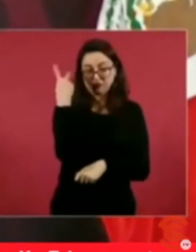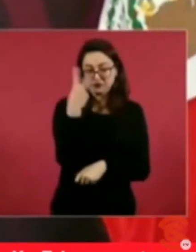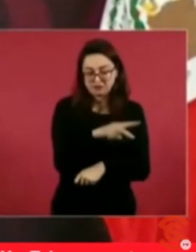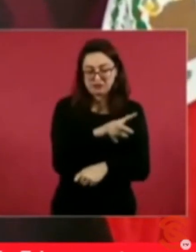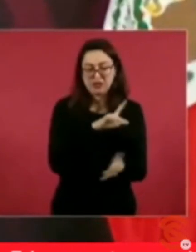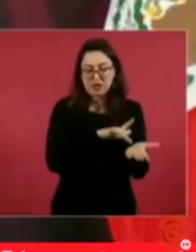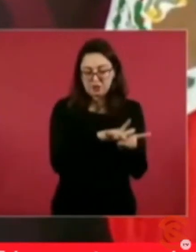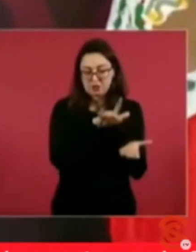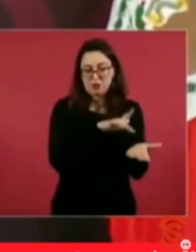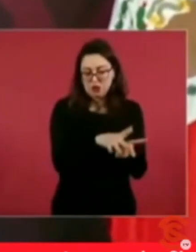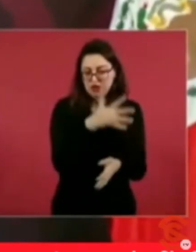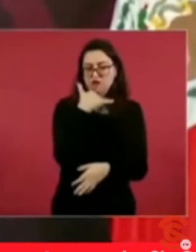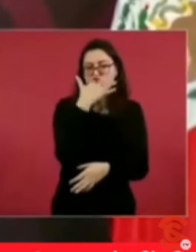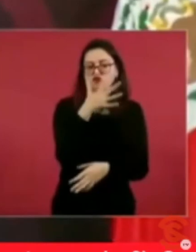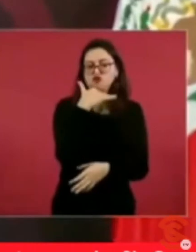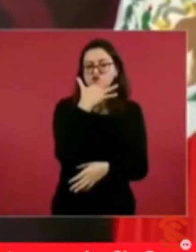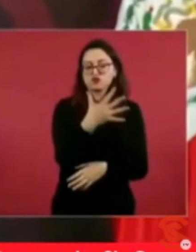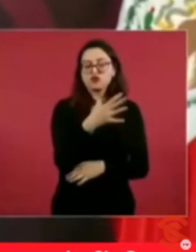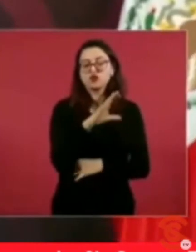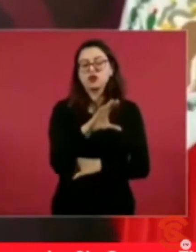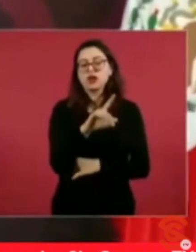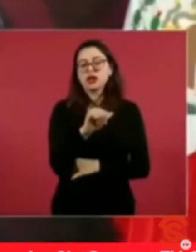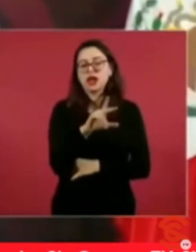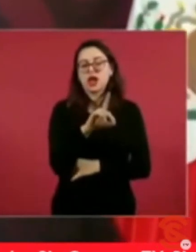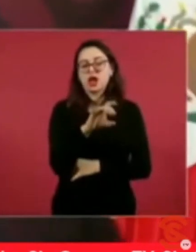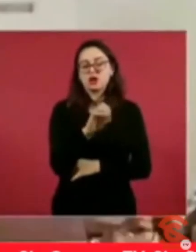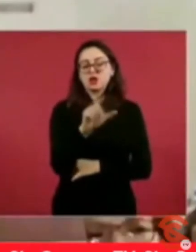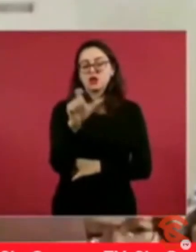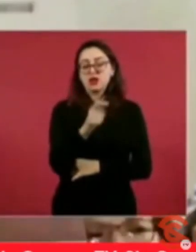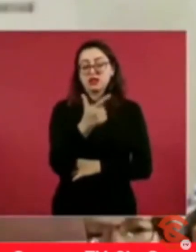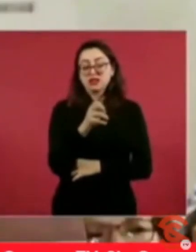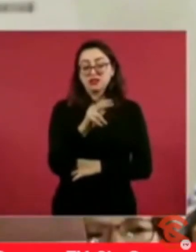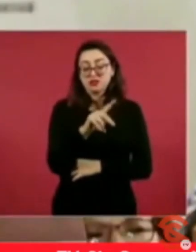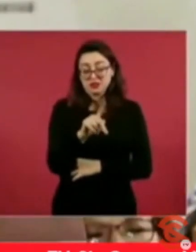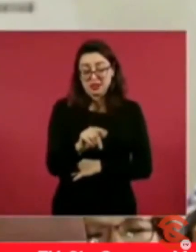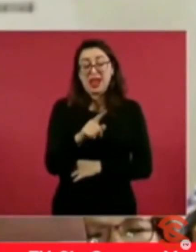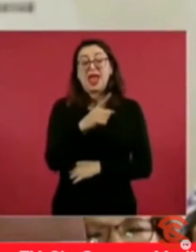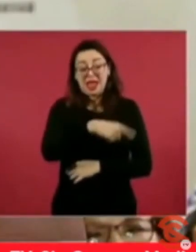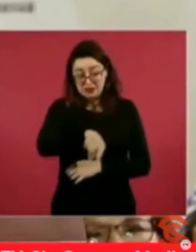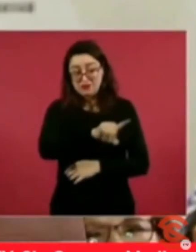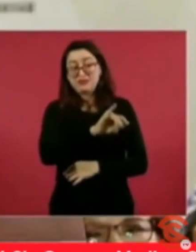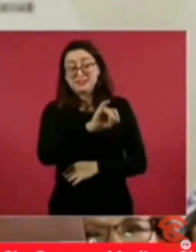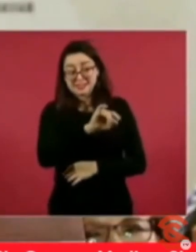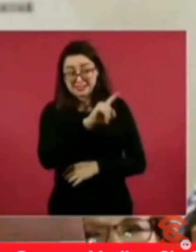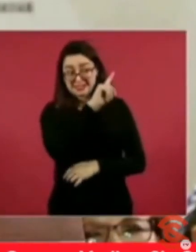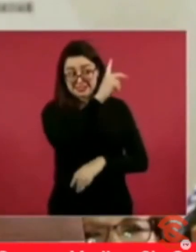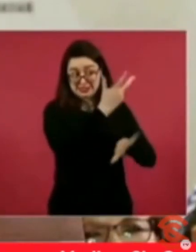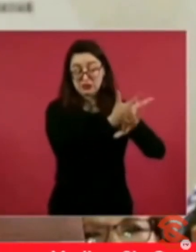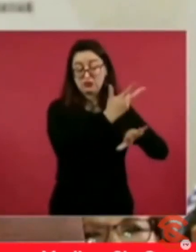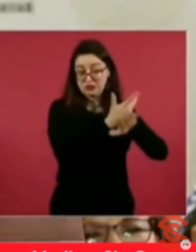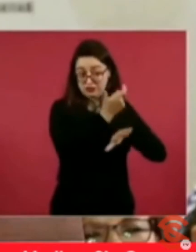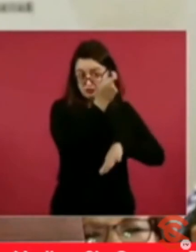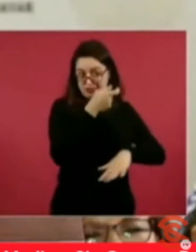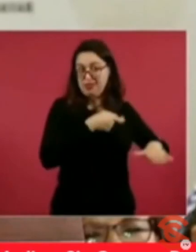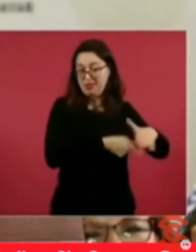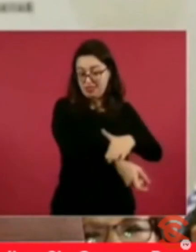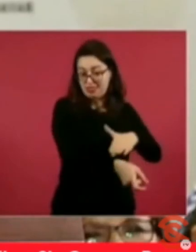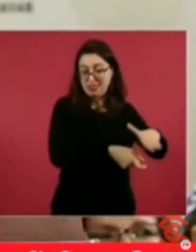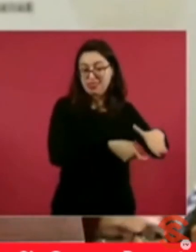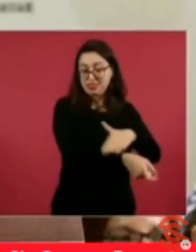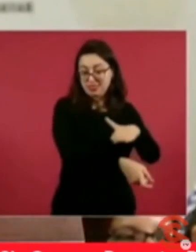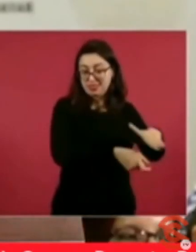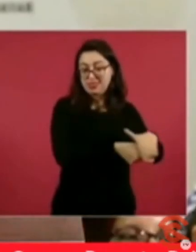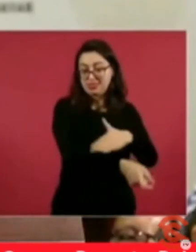Claudio X González, que reciben dinero del Departamento de Estado, que eso